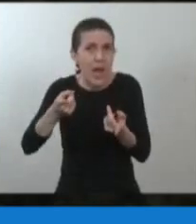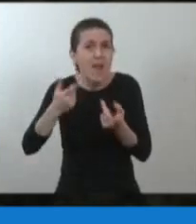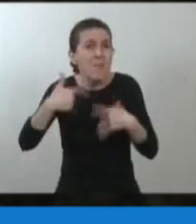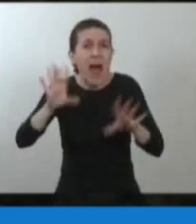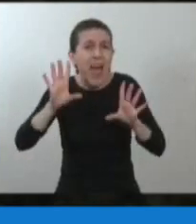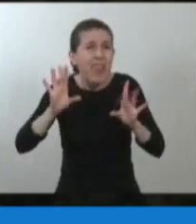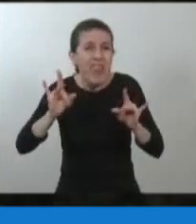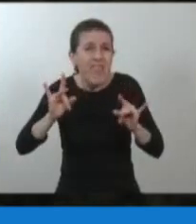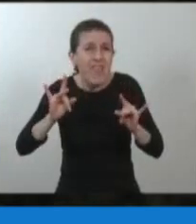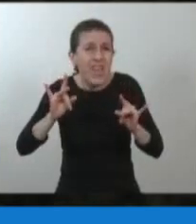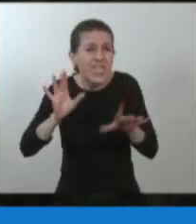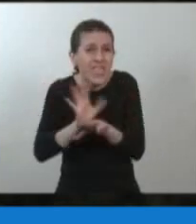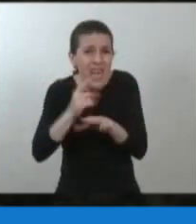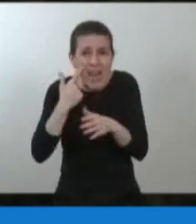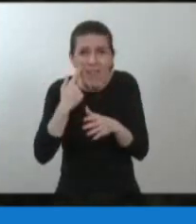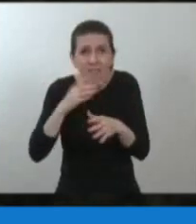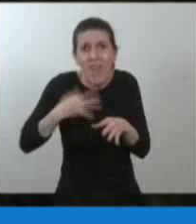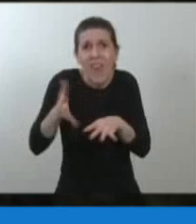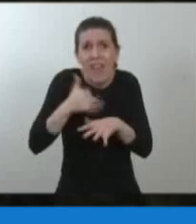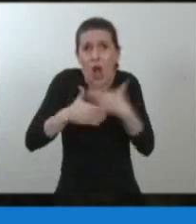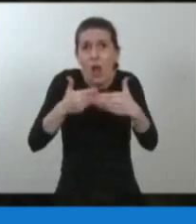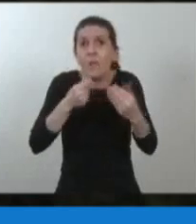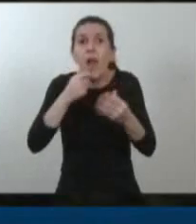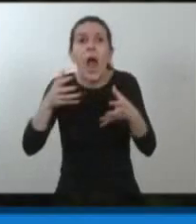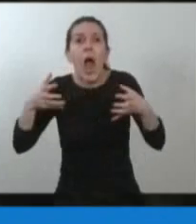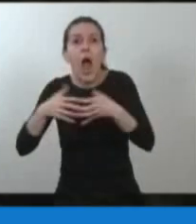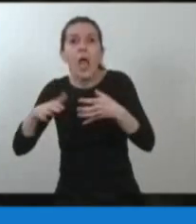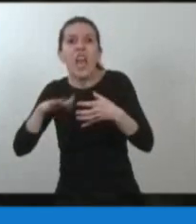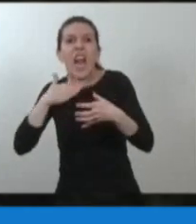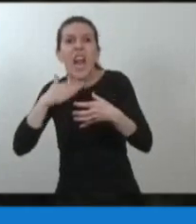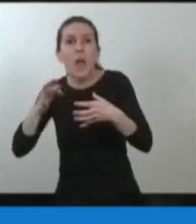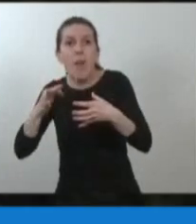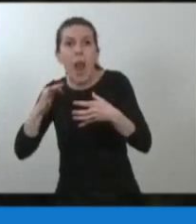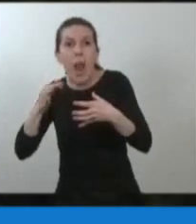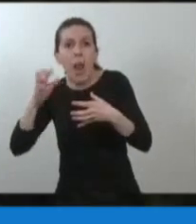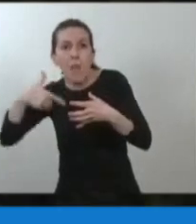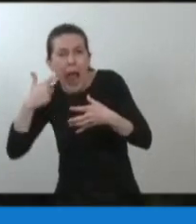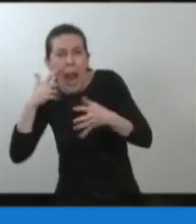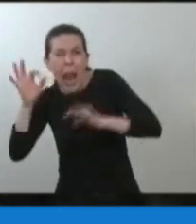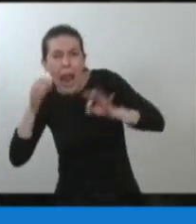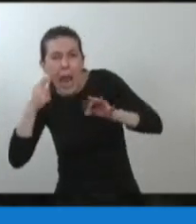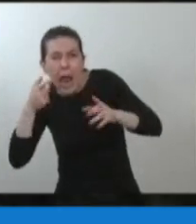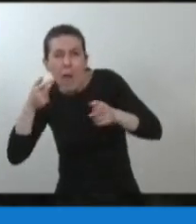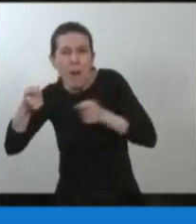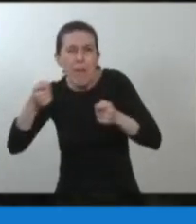más difícil porque el crimen organizado sabe de juntar sus soldados en la pobreza